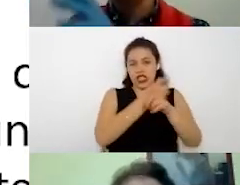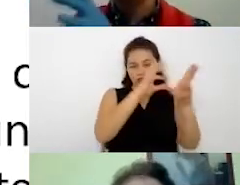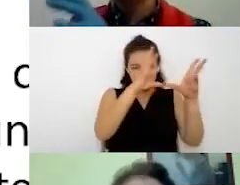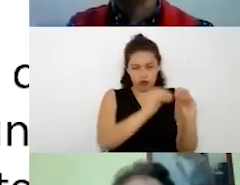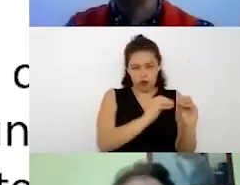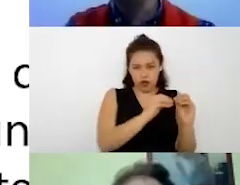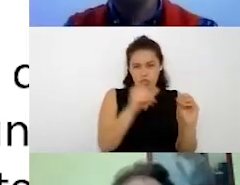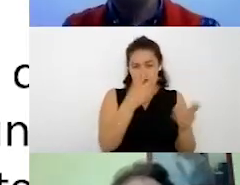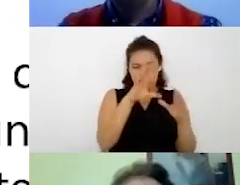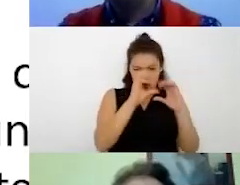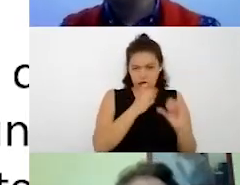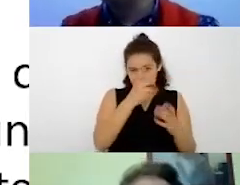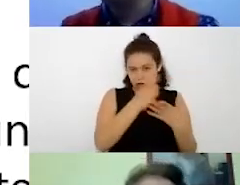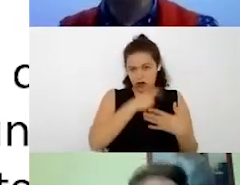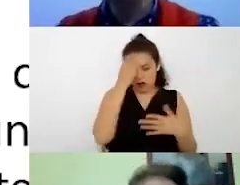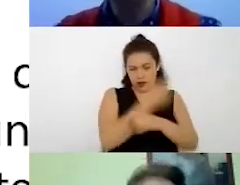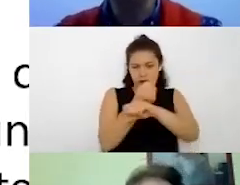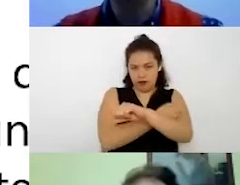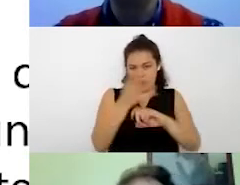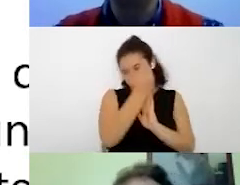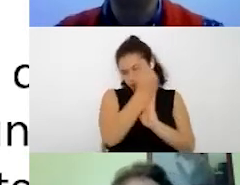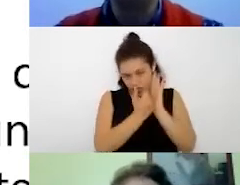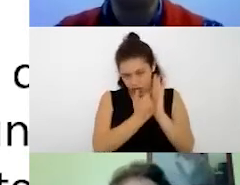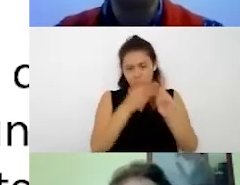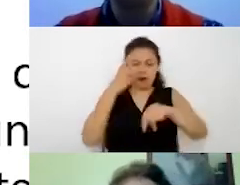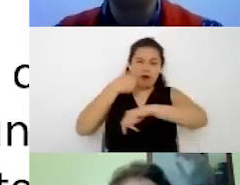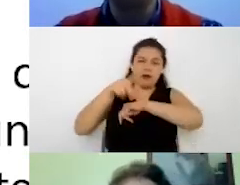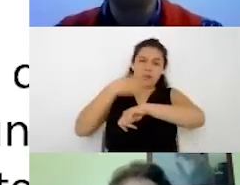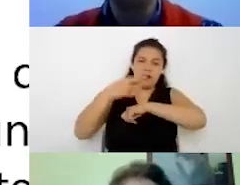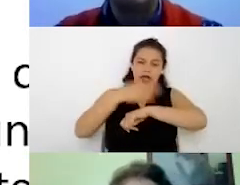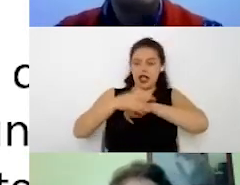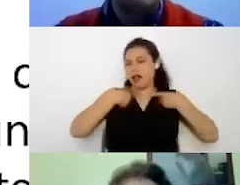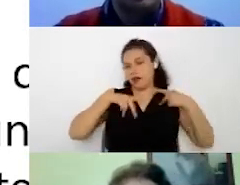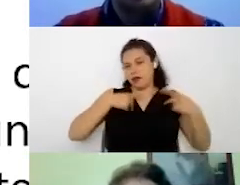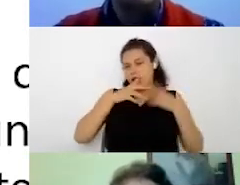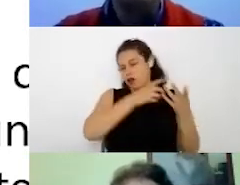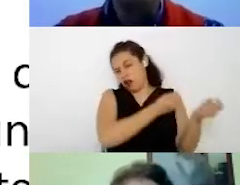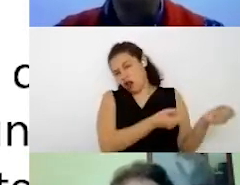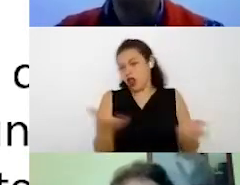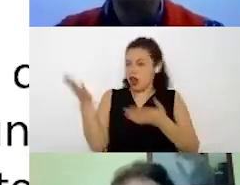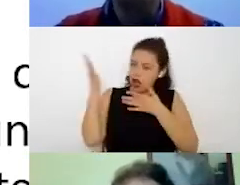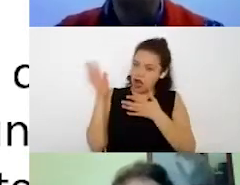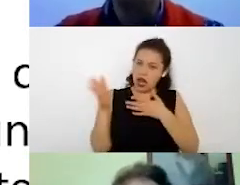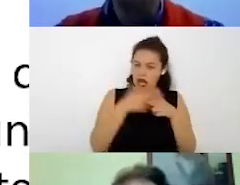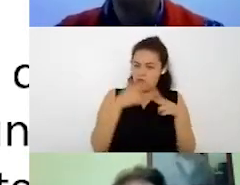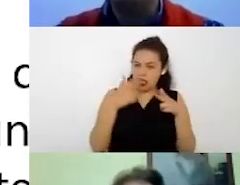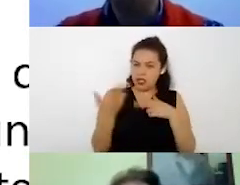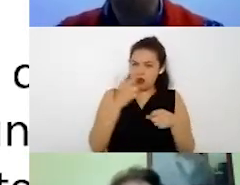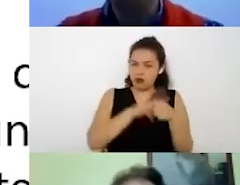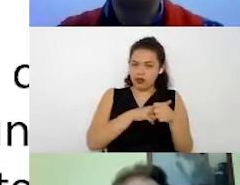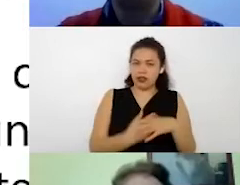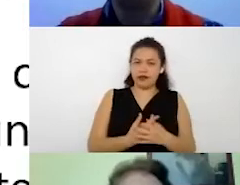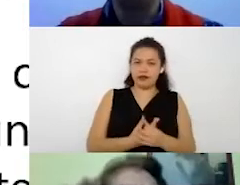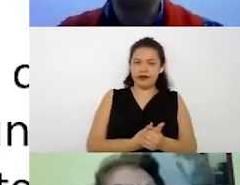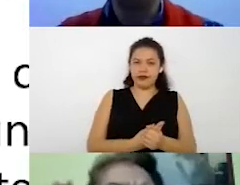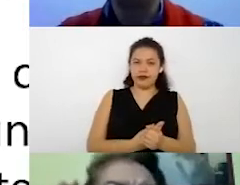frenar o a minorar la hemorragia mientras la víctima es trasladada al hospital.